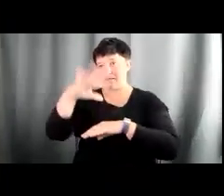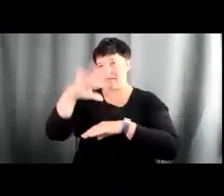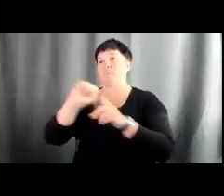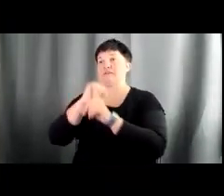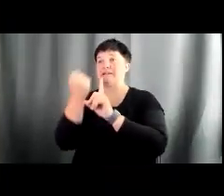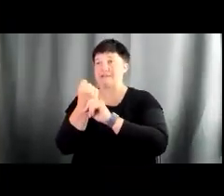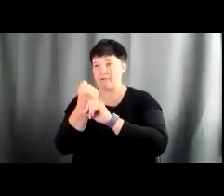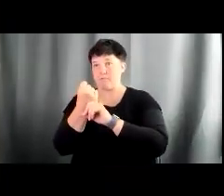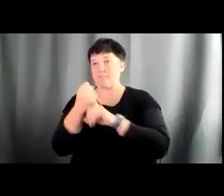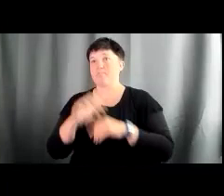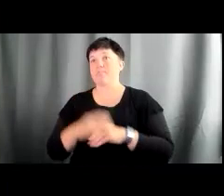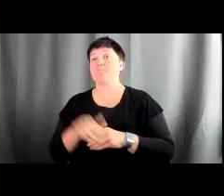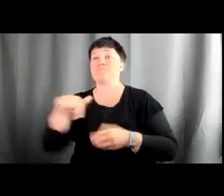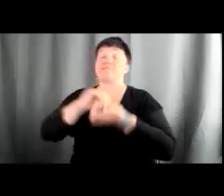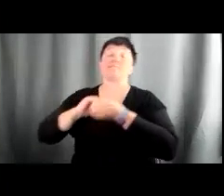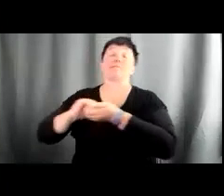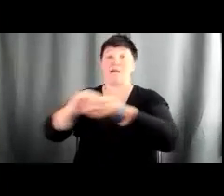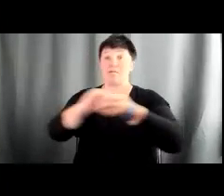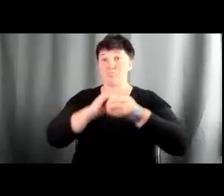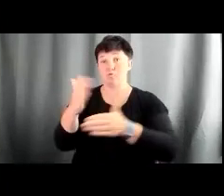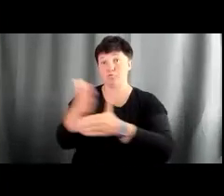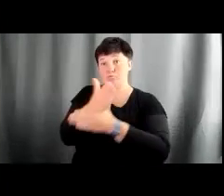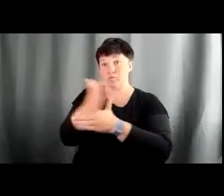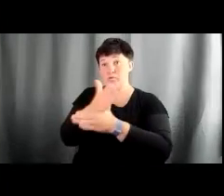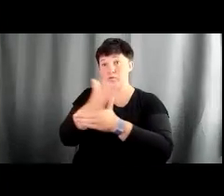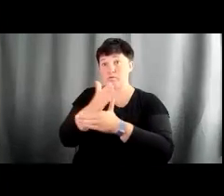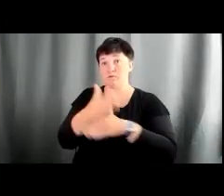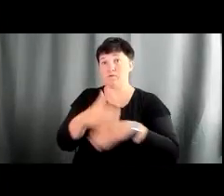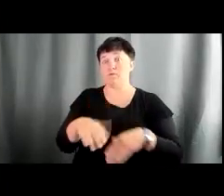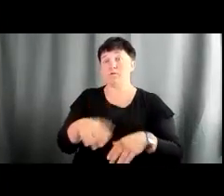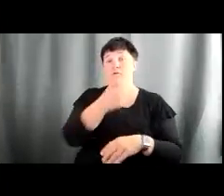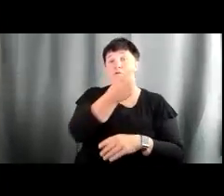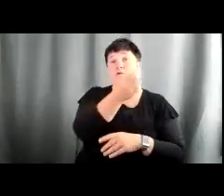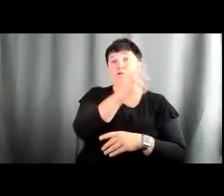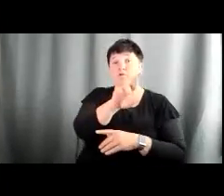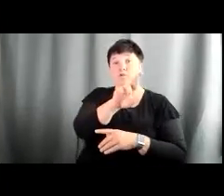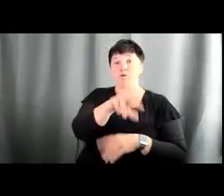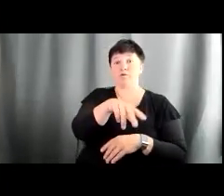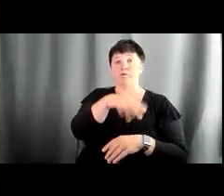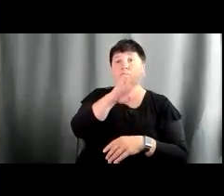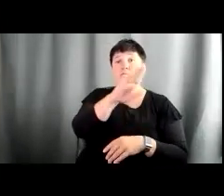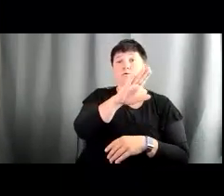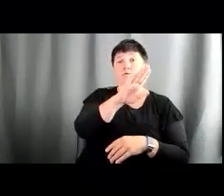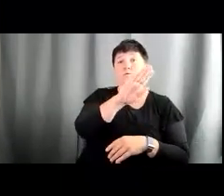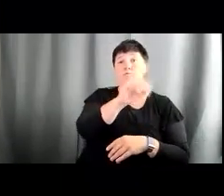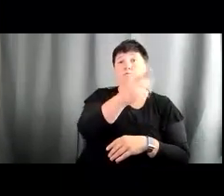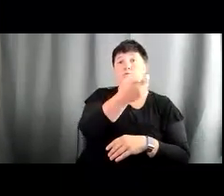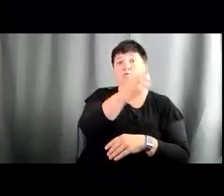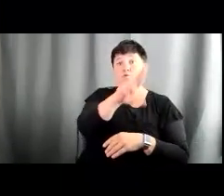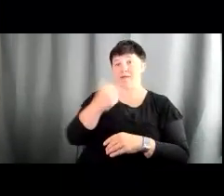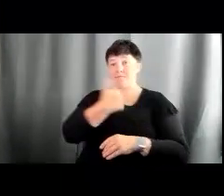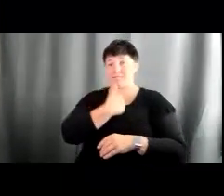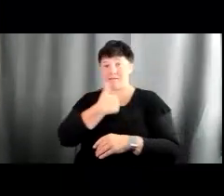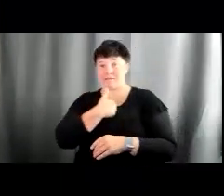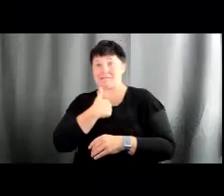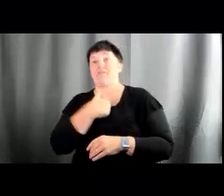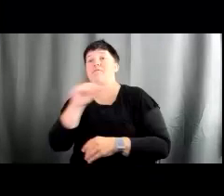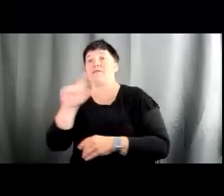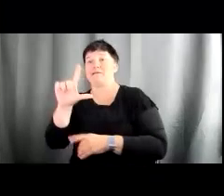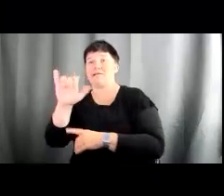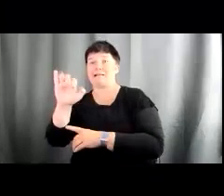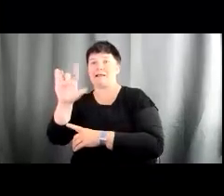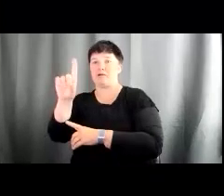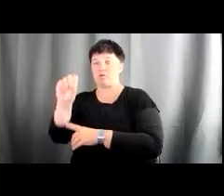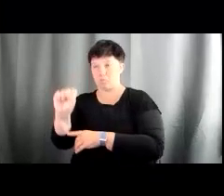herramientas interactivas a fin de visualizar las condiciones de luz nocturna en un área de interés. Esta colaboración se realiza entre la doctora